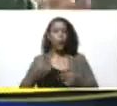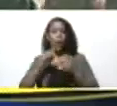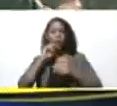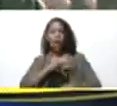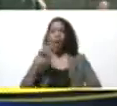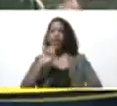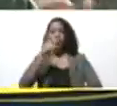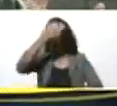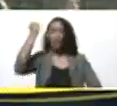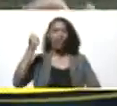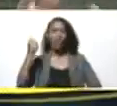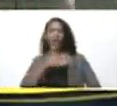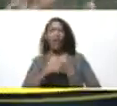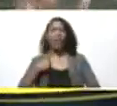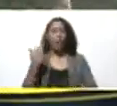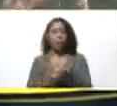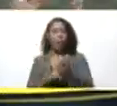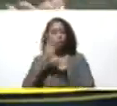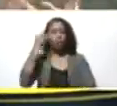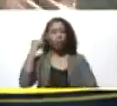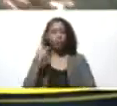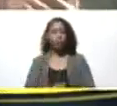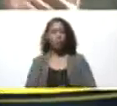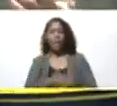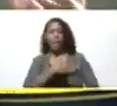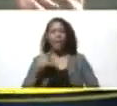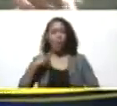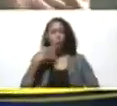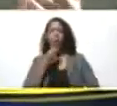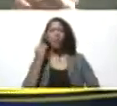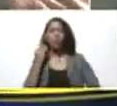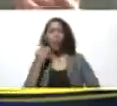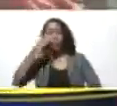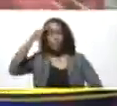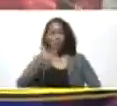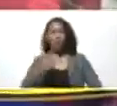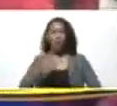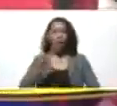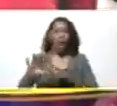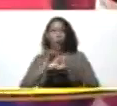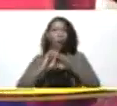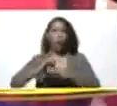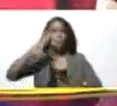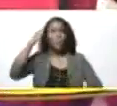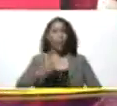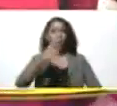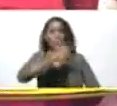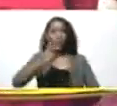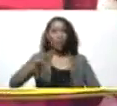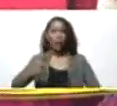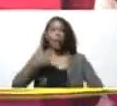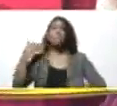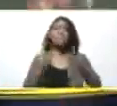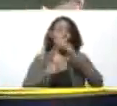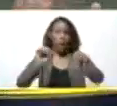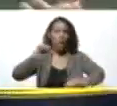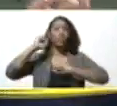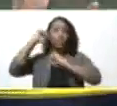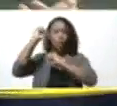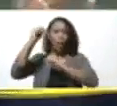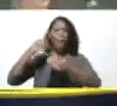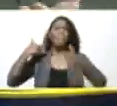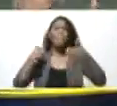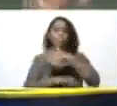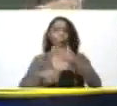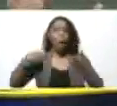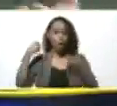lo olviden, queridos hermanos, hermanas, querida juventud militar, en unión cívico-militar, vamos a la victoria, vamos